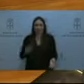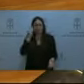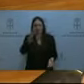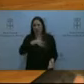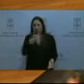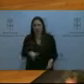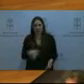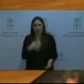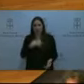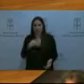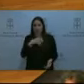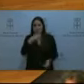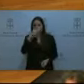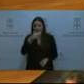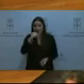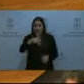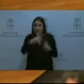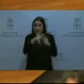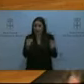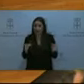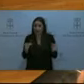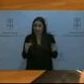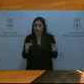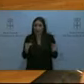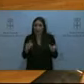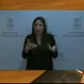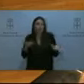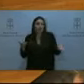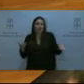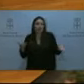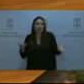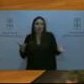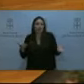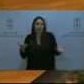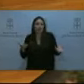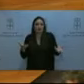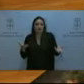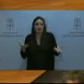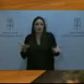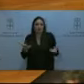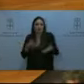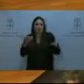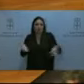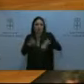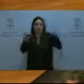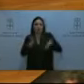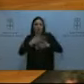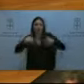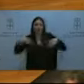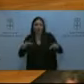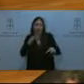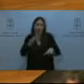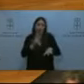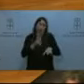¿no? Porque los intereses de Asturias no se pueden despeñar por la rampa de la frivolidad, en este caso del Partido